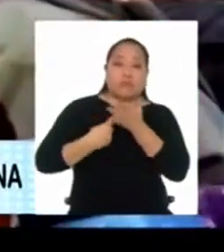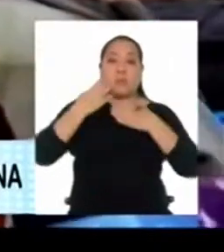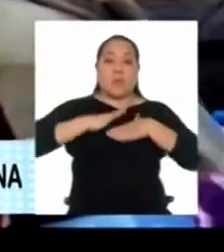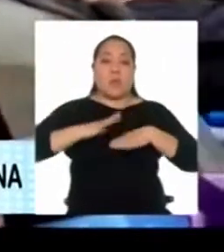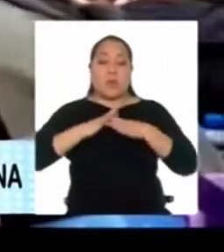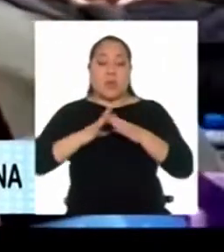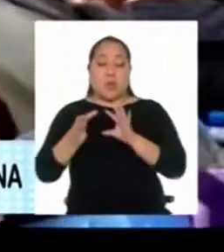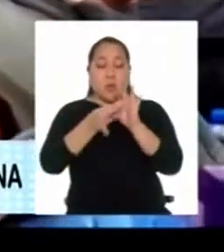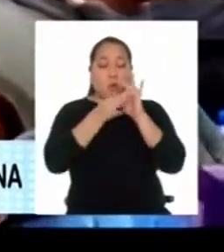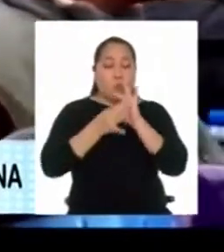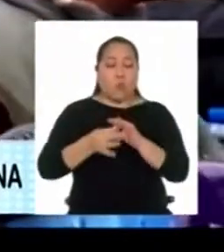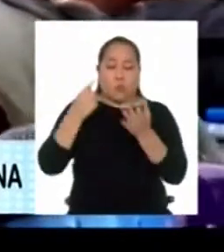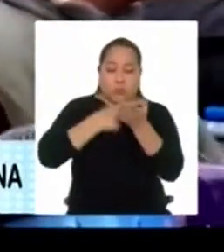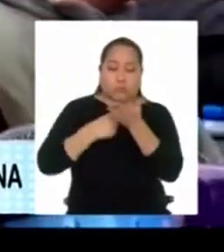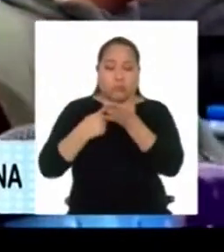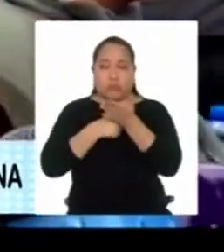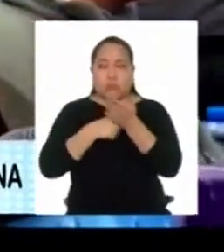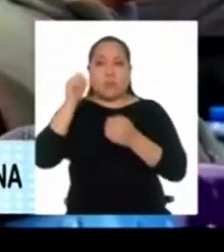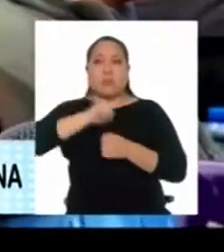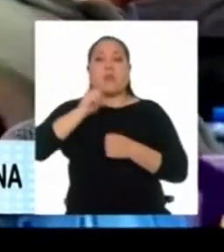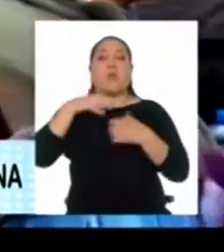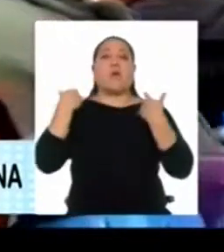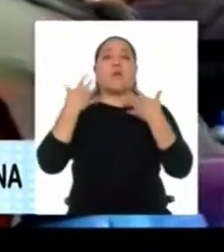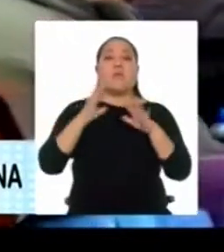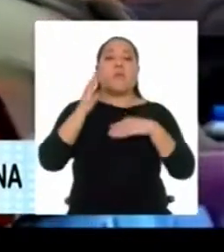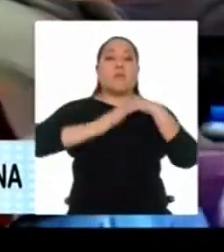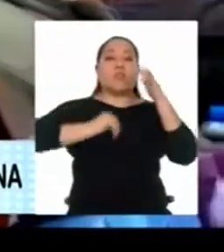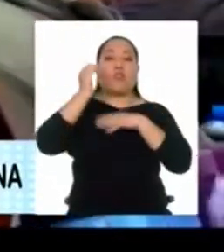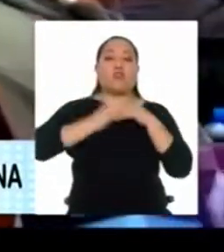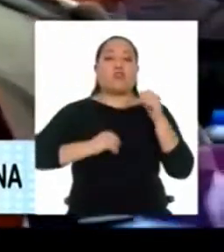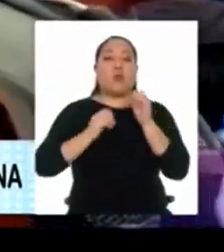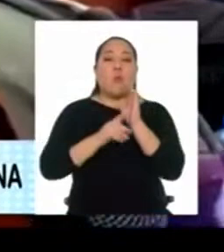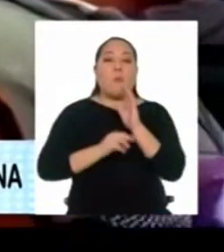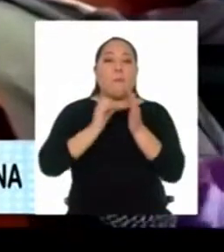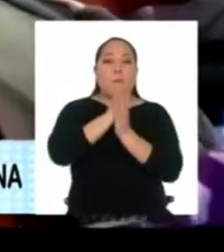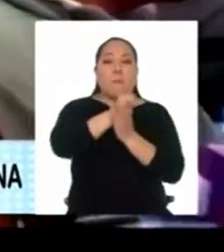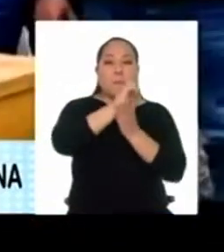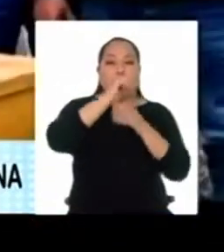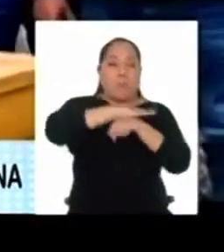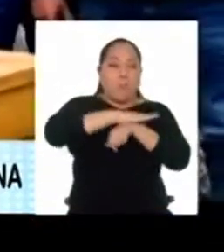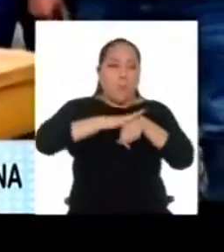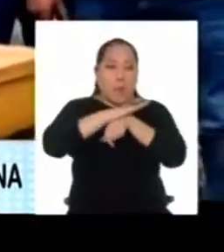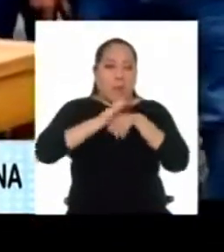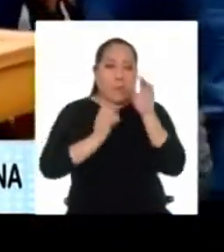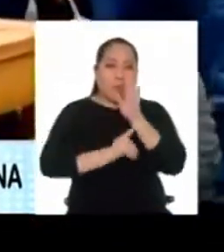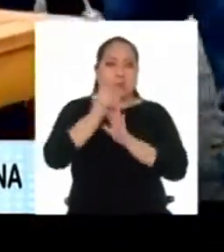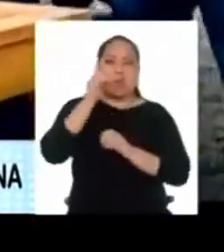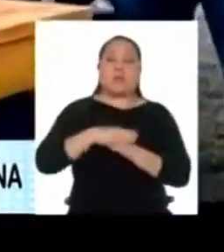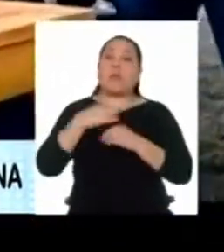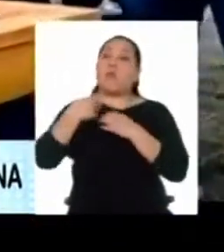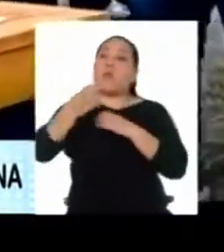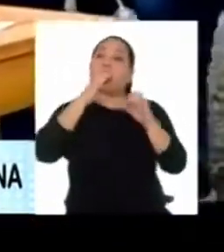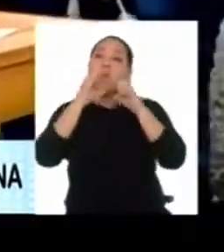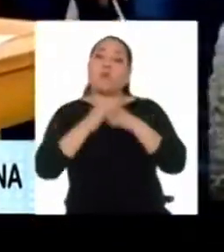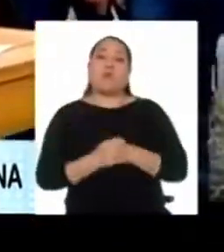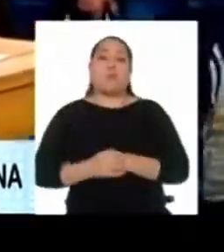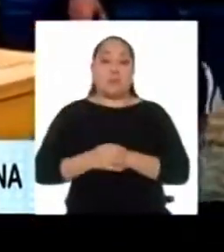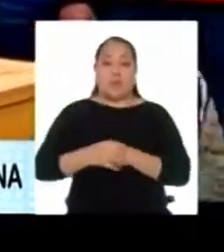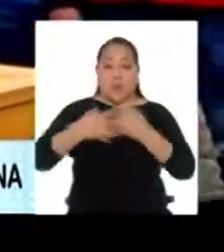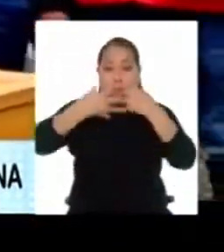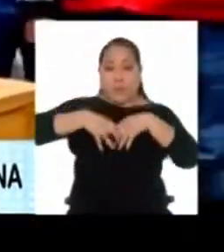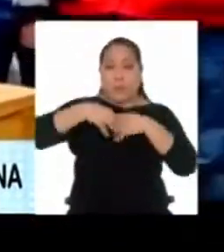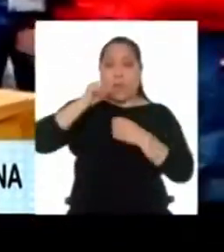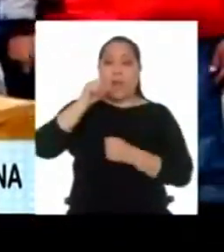armonioso. Juntos, consensuados, vamos a construir un plan de desarrollo para el pueblo de Aquia. Tras el diálogo, la minera Antamina